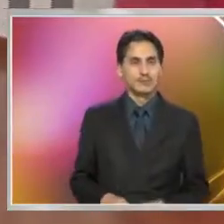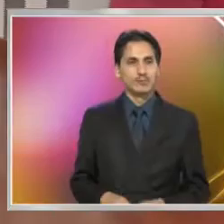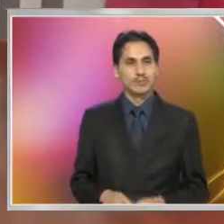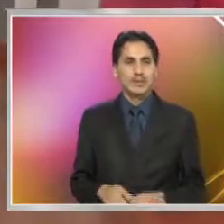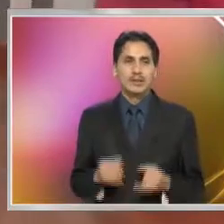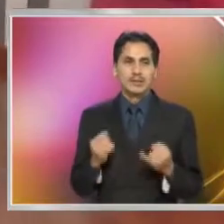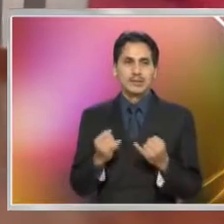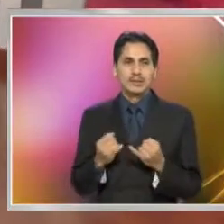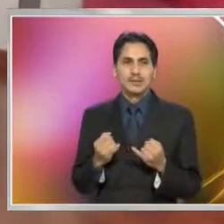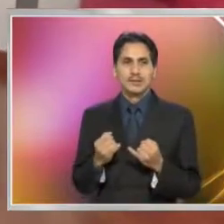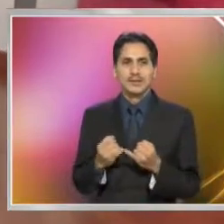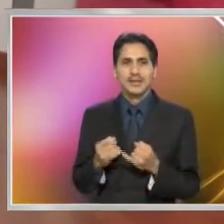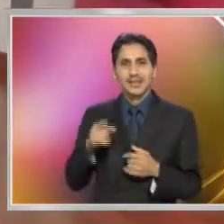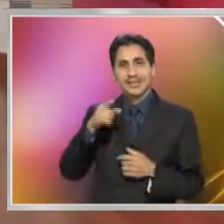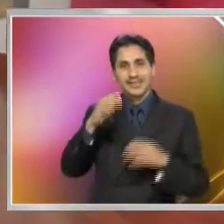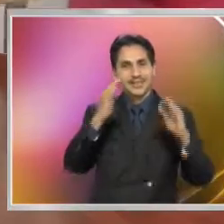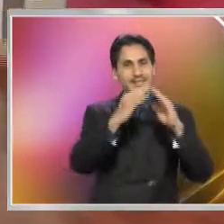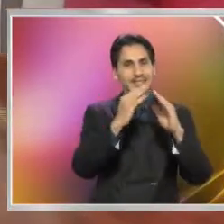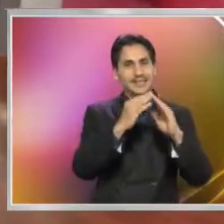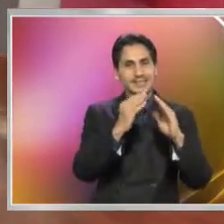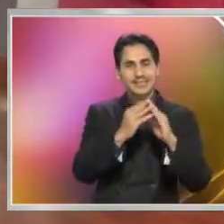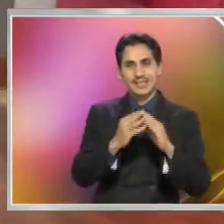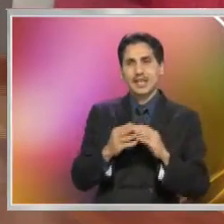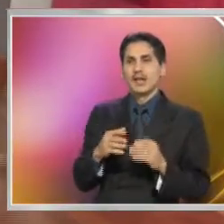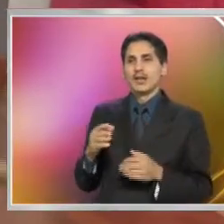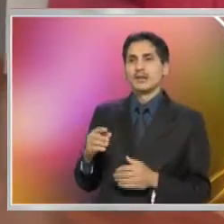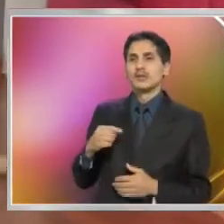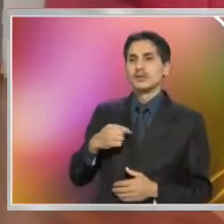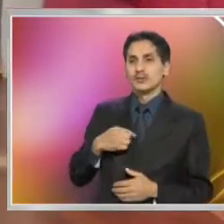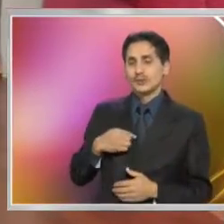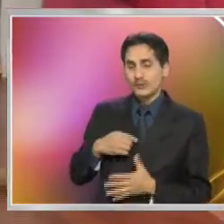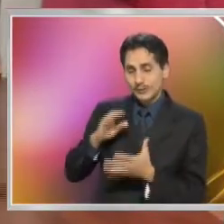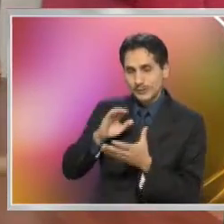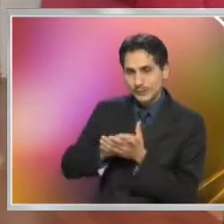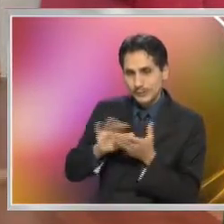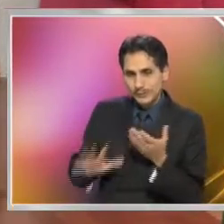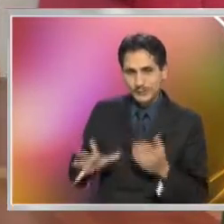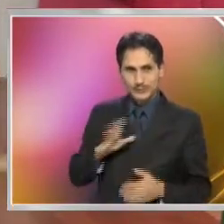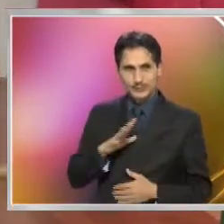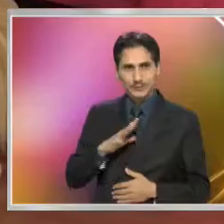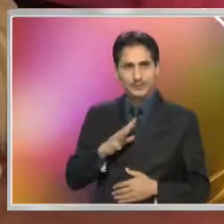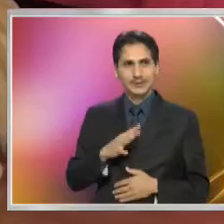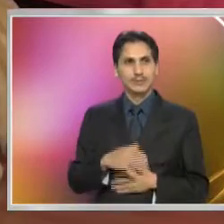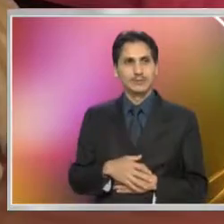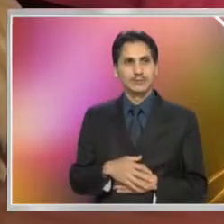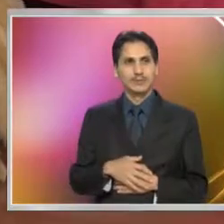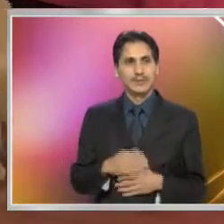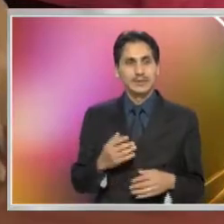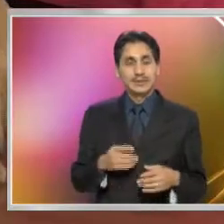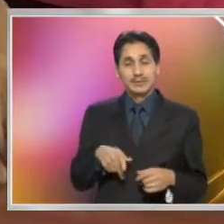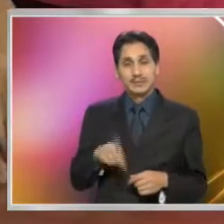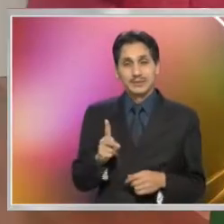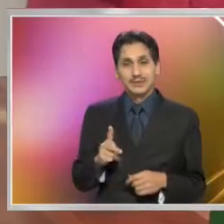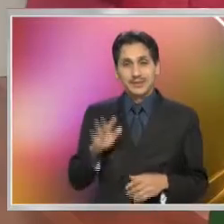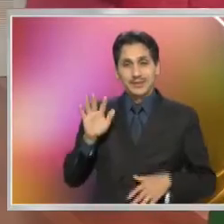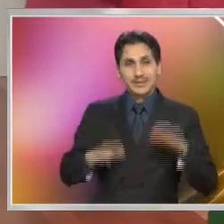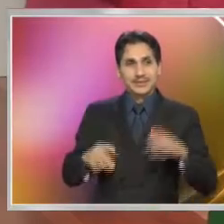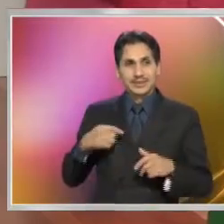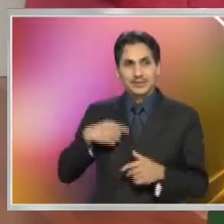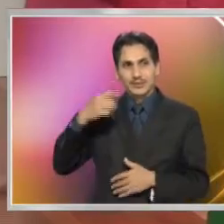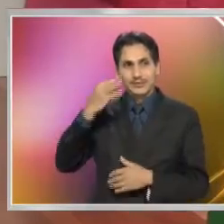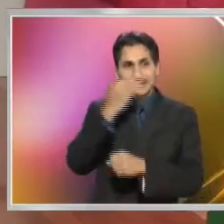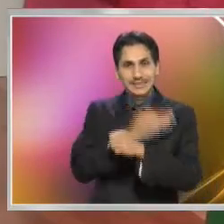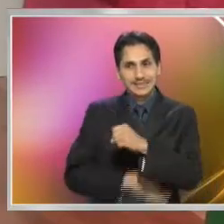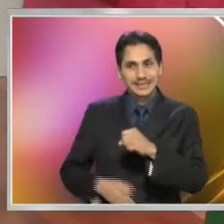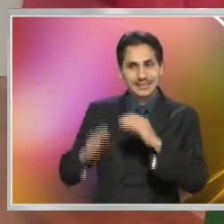obviamente, que cual pues solamente nos pregunta por qué llegamos tan tarde. Y la única forma de entrar sin ser vistos es la siguiente, couché,